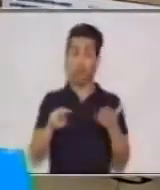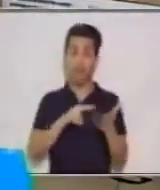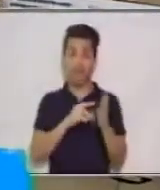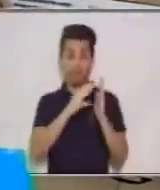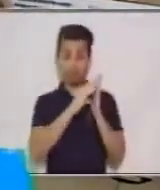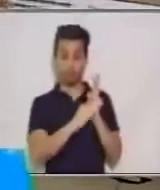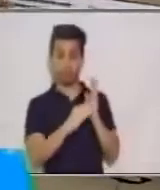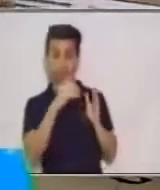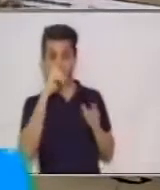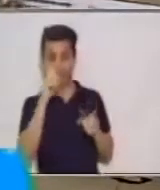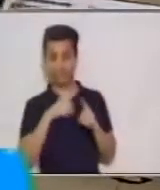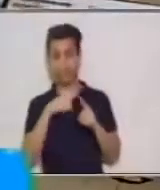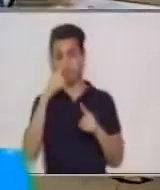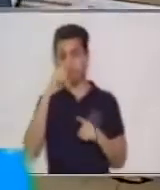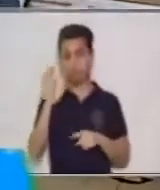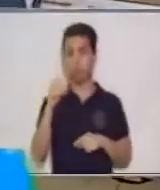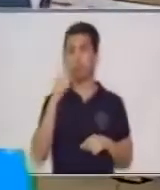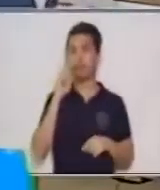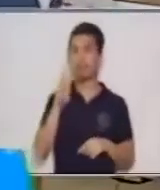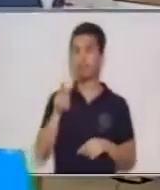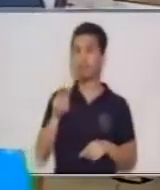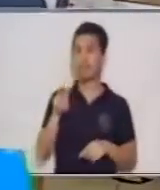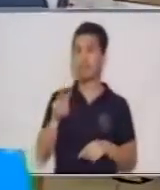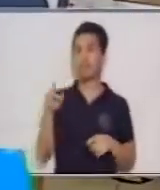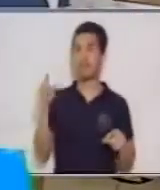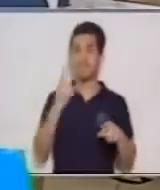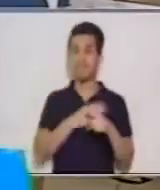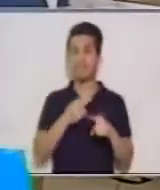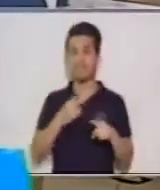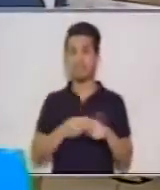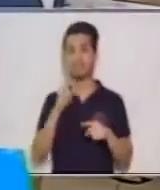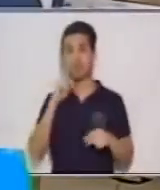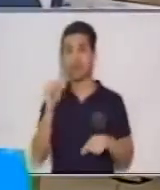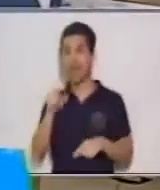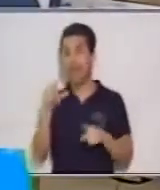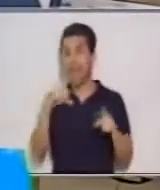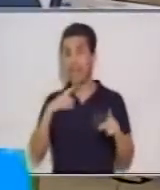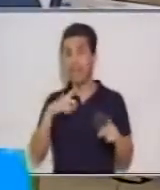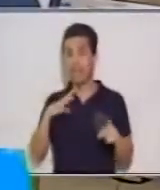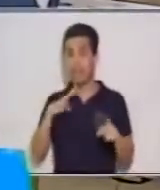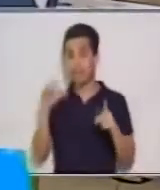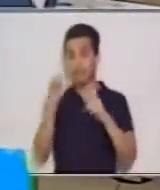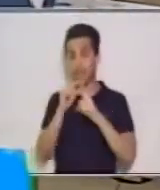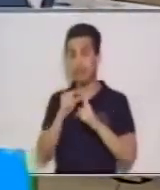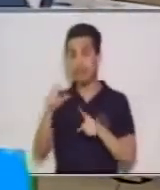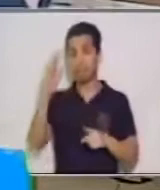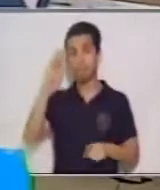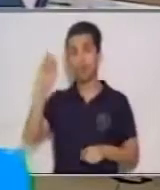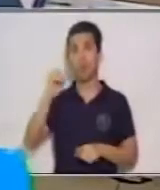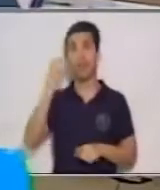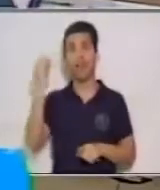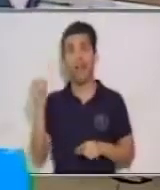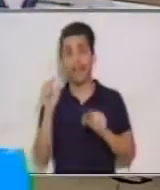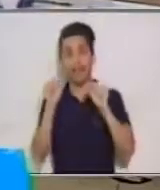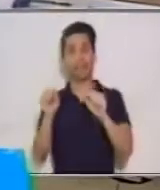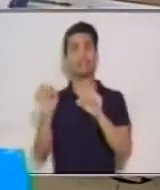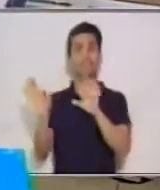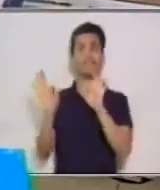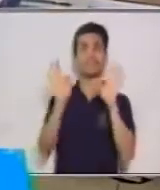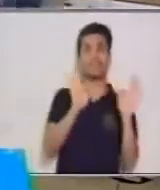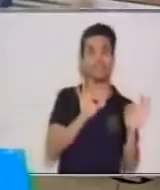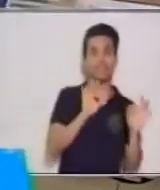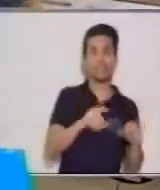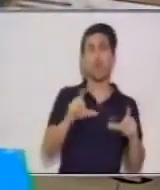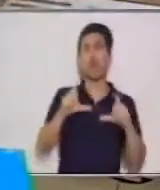identificar ciertas frases. Por ejemplo, la palabra por qué, puesto que, la razón por la cual, cómo o